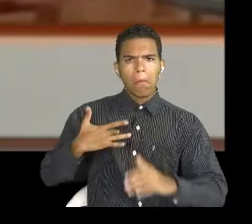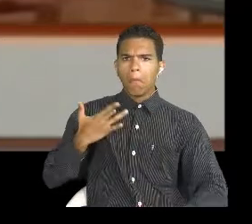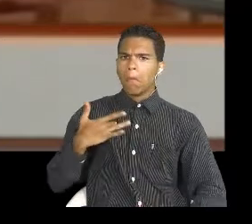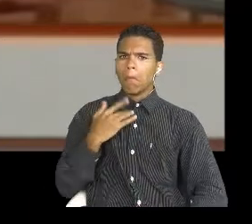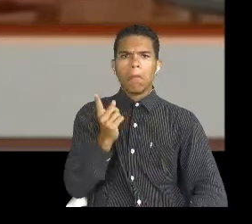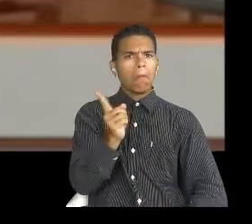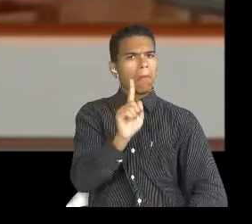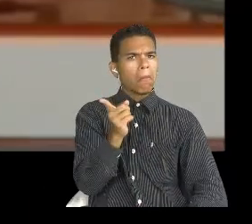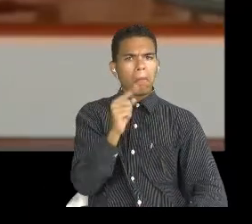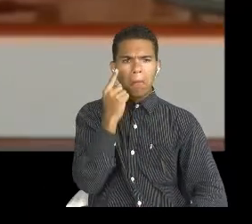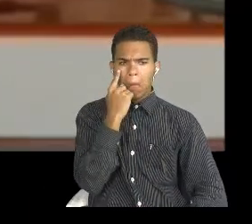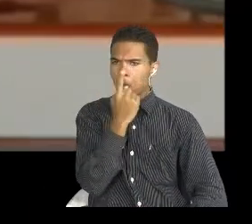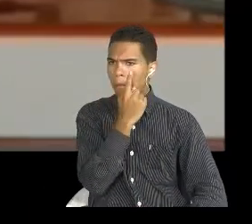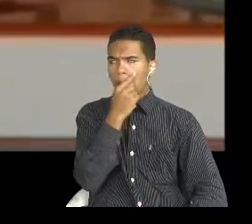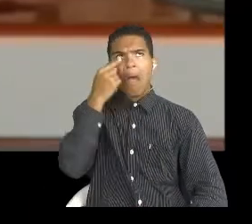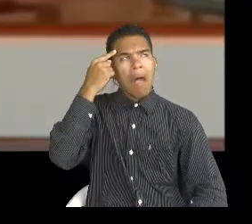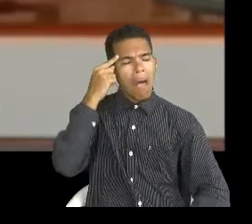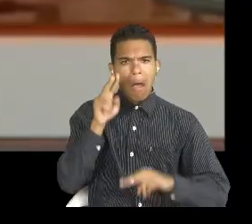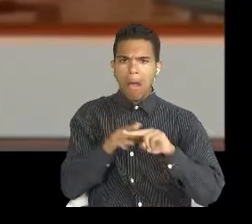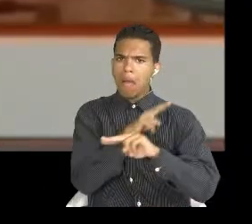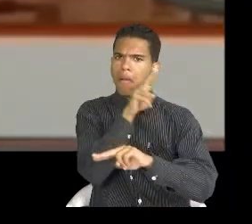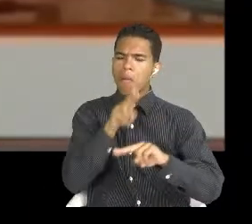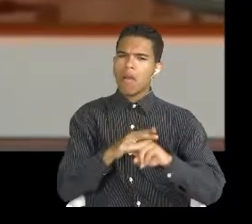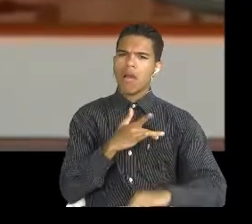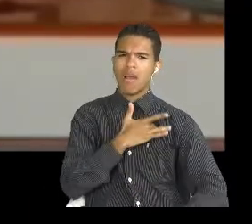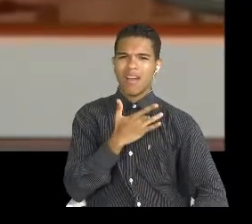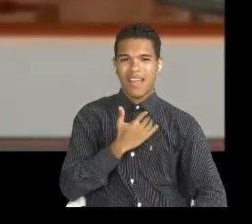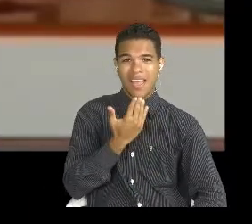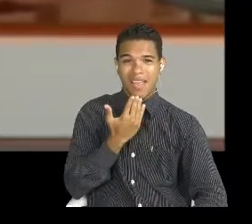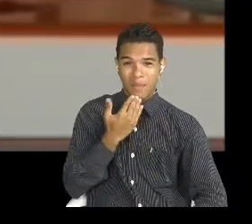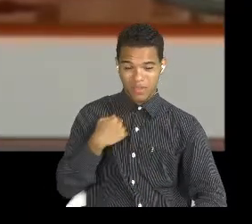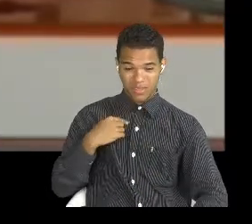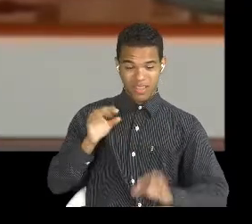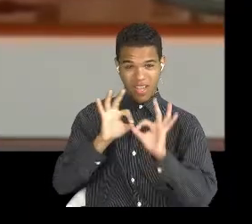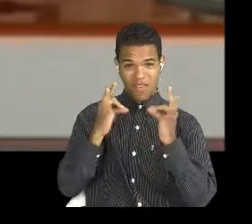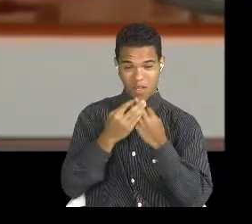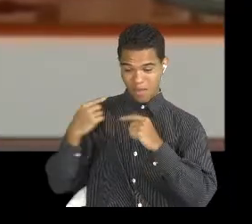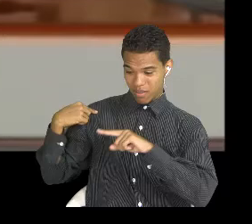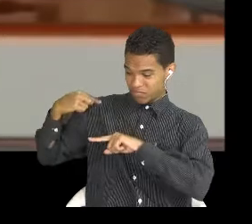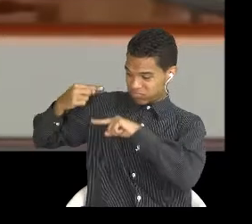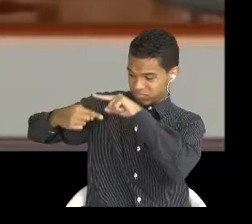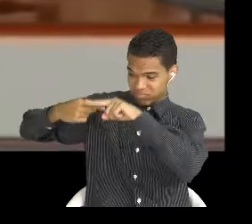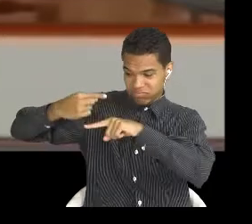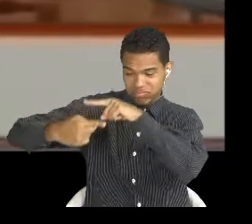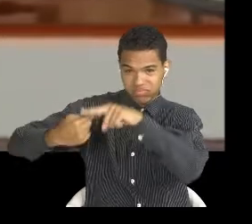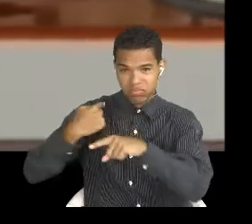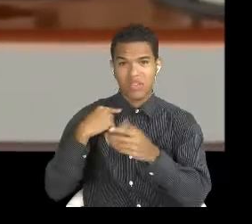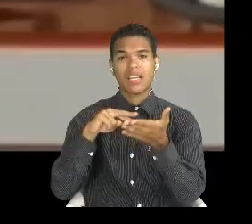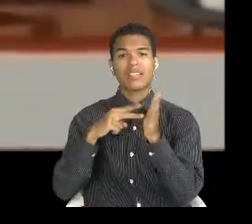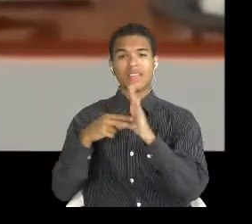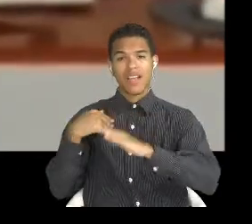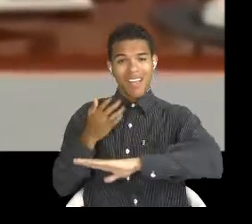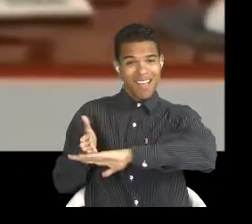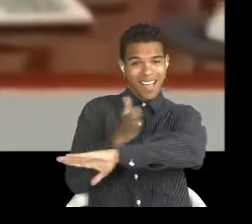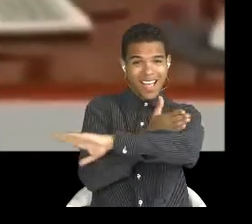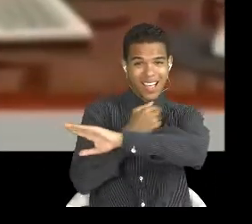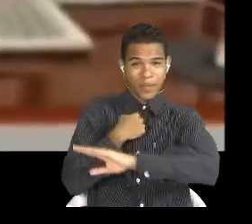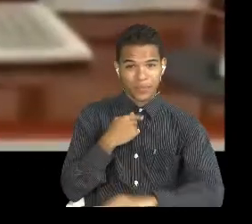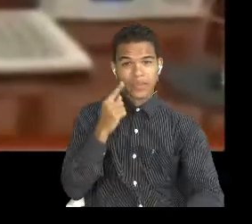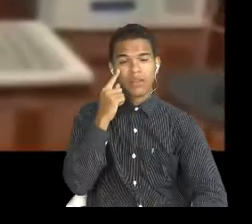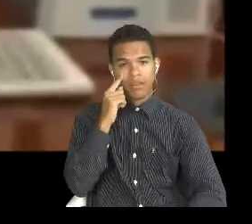que tienen el componente hereditario, herencia familiar de primera línea, tener por lo menos una valoración